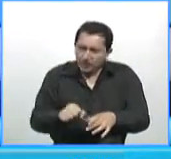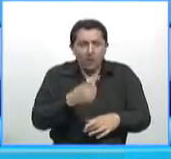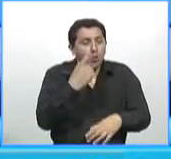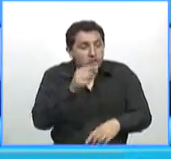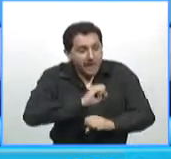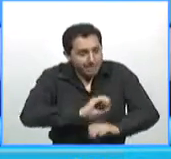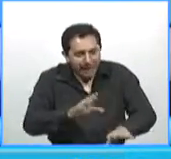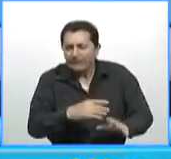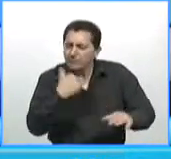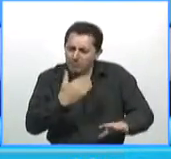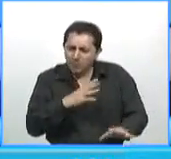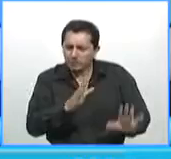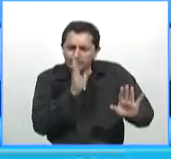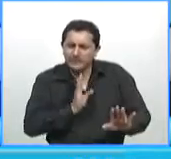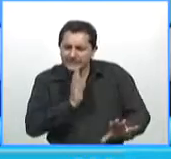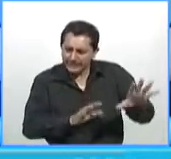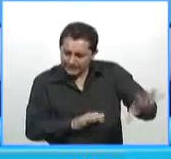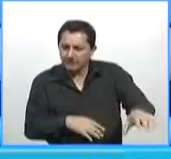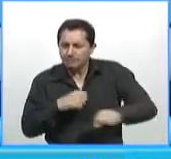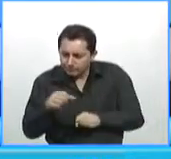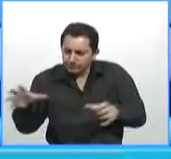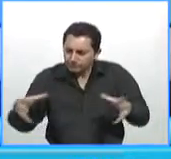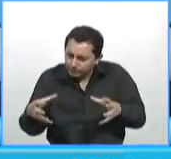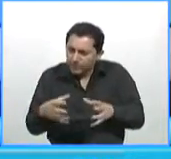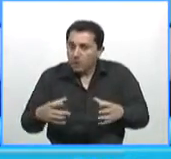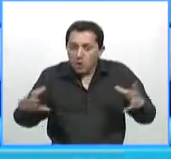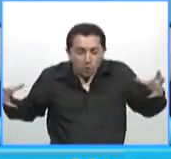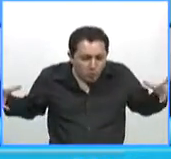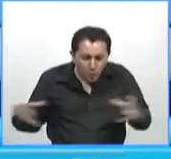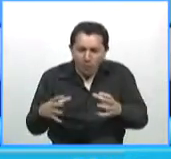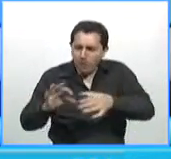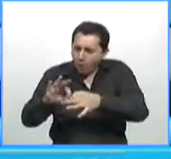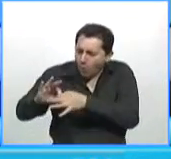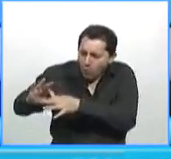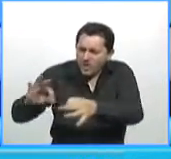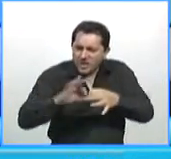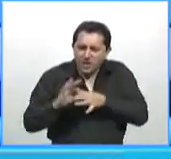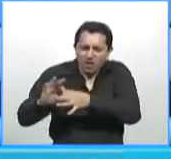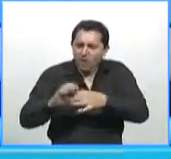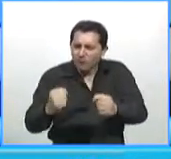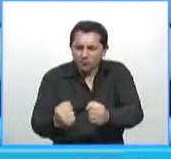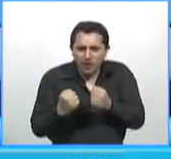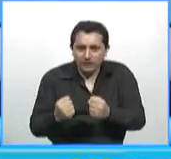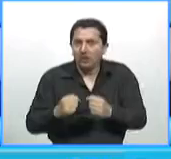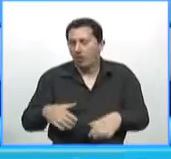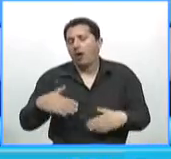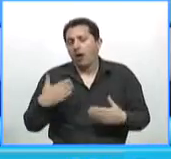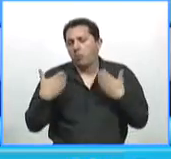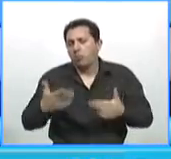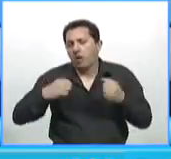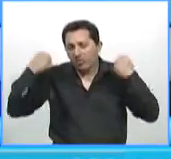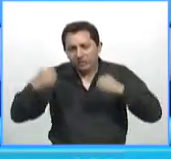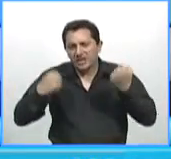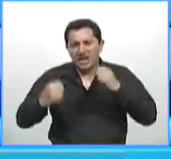problema, se la va a bancar y creo que una vez que vos lográs eso dentro de un equipo, podés entrenar un montón, pero